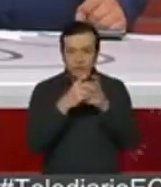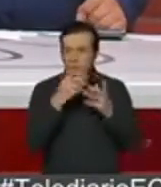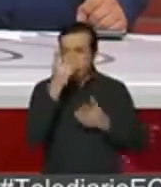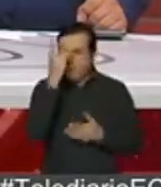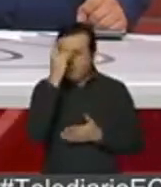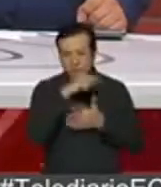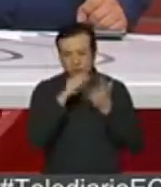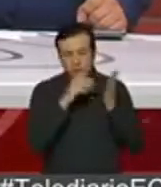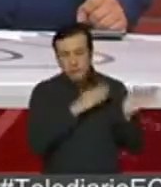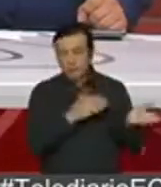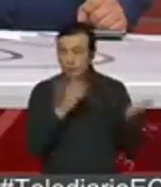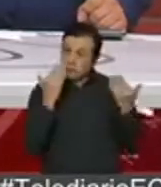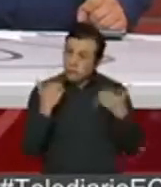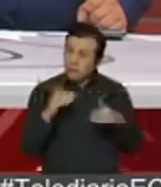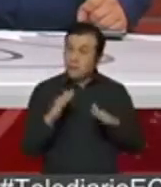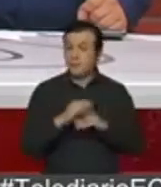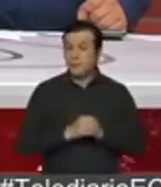bonos?